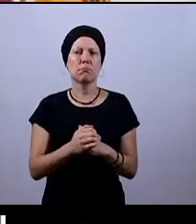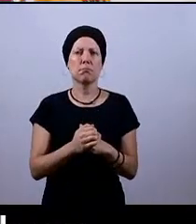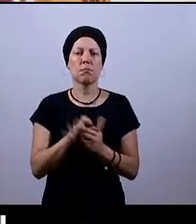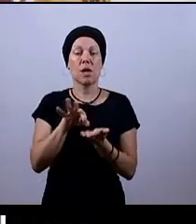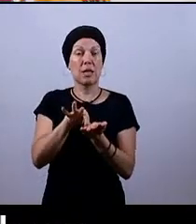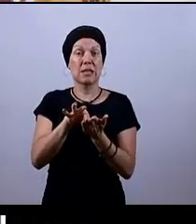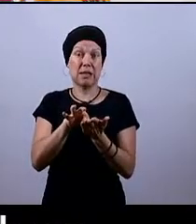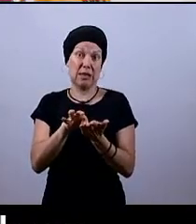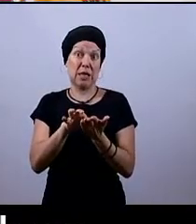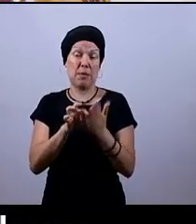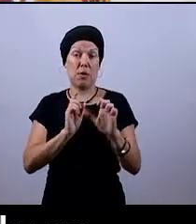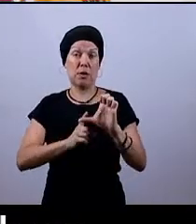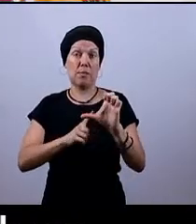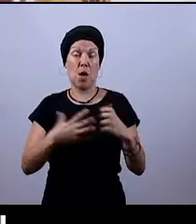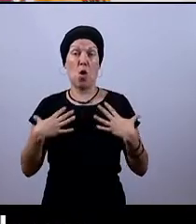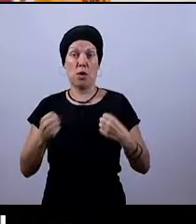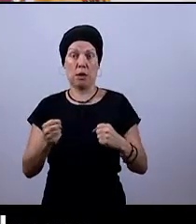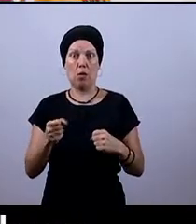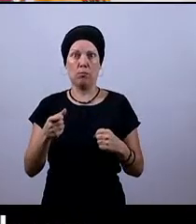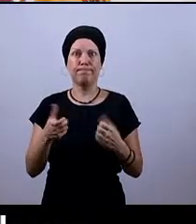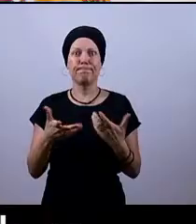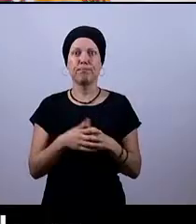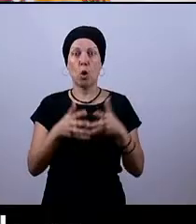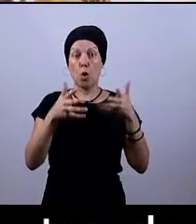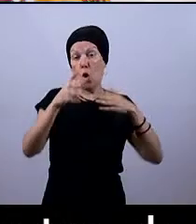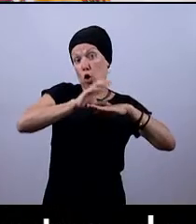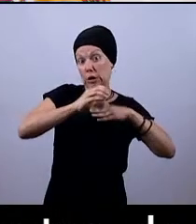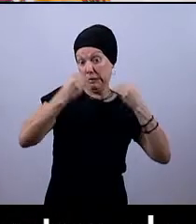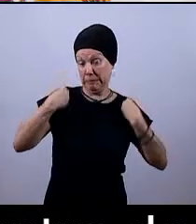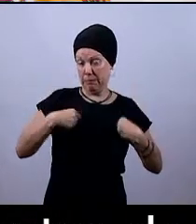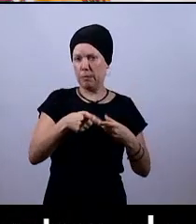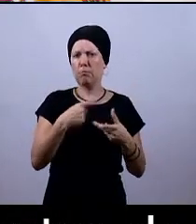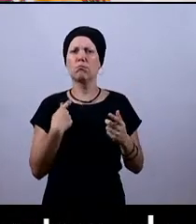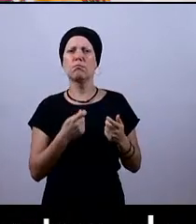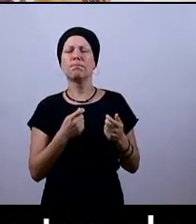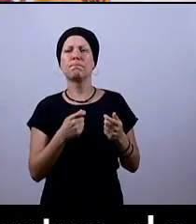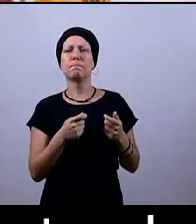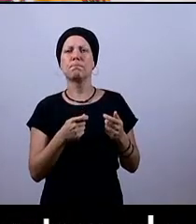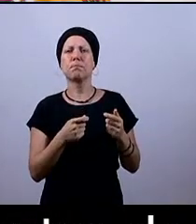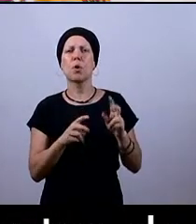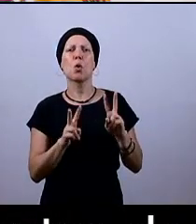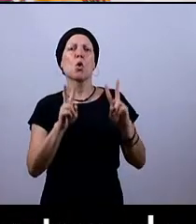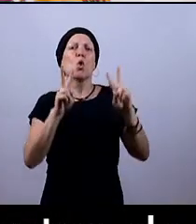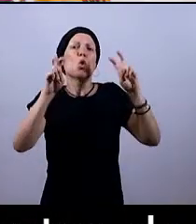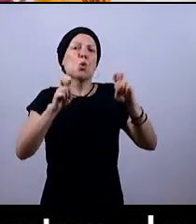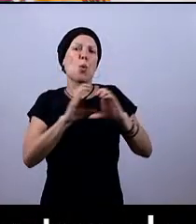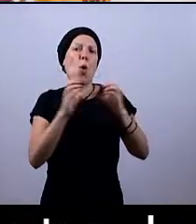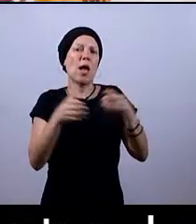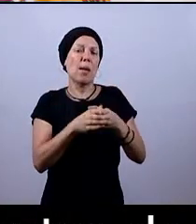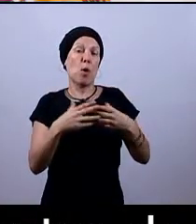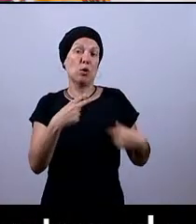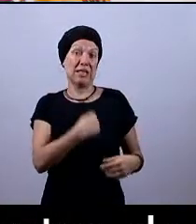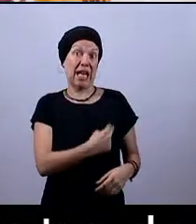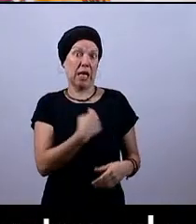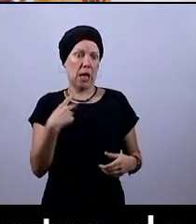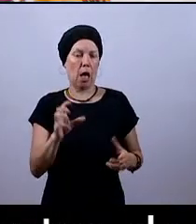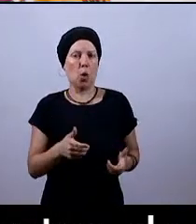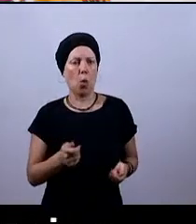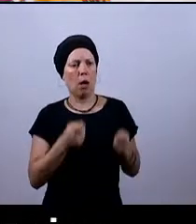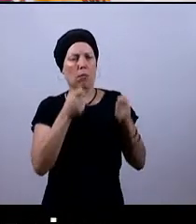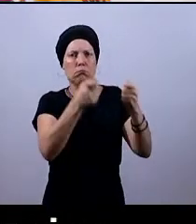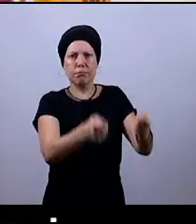Servicio Extremeño de Salud, dentro de esta misma consejería, la adquisición de nuevos equipos sanitarios que mejorarán